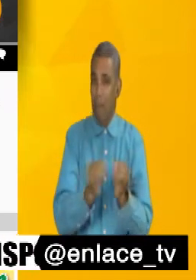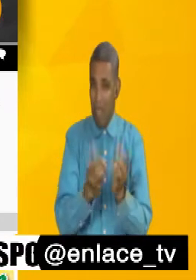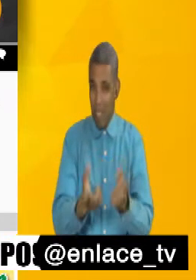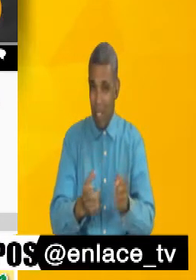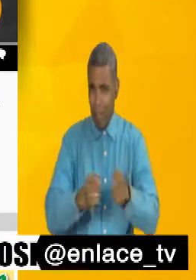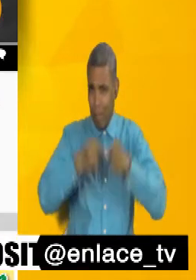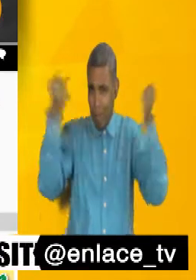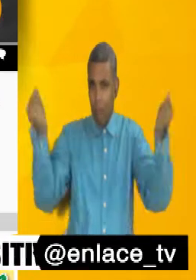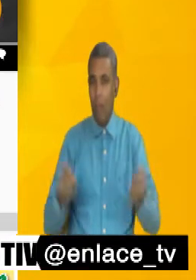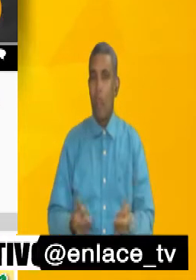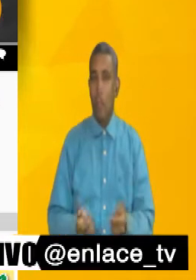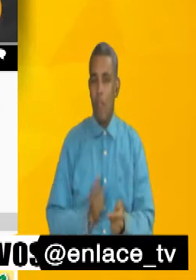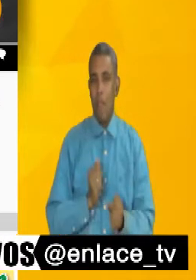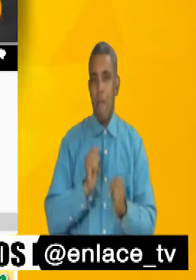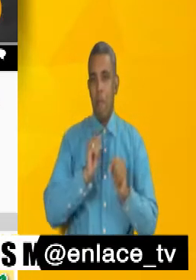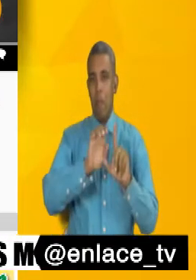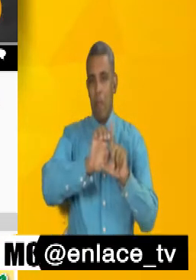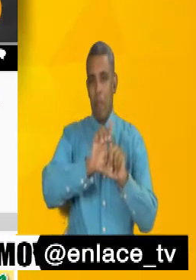página